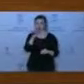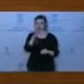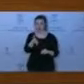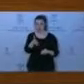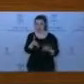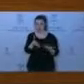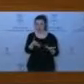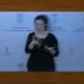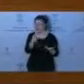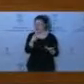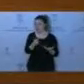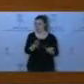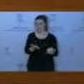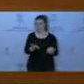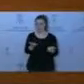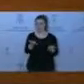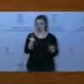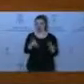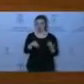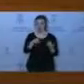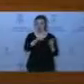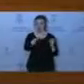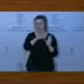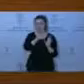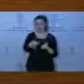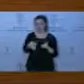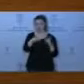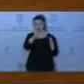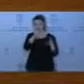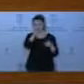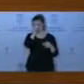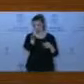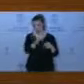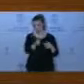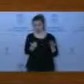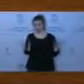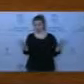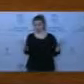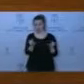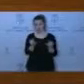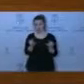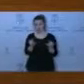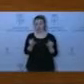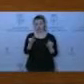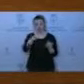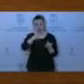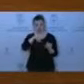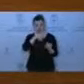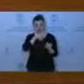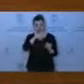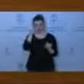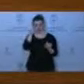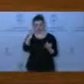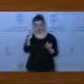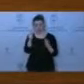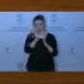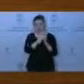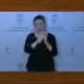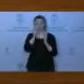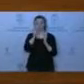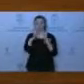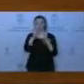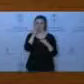retiraron. Y, además, un último aspecto. Que ustedes no sepan qué mirar no quiere decir que los demás no sepamos qué puntos hay que mirar para analizar los